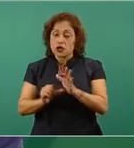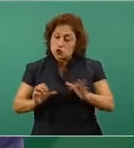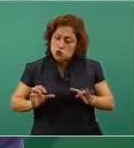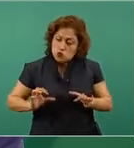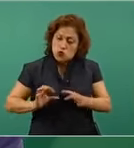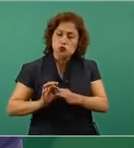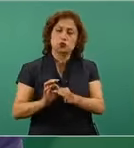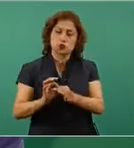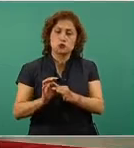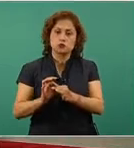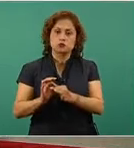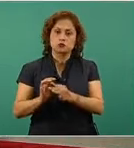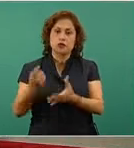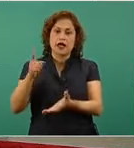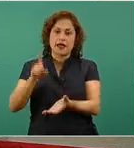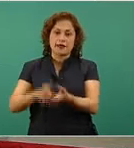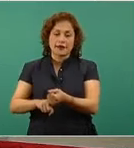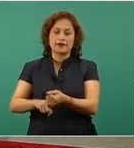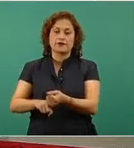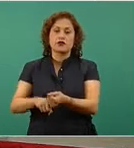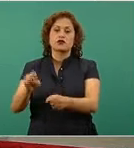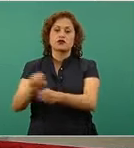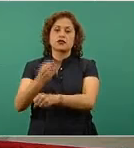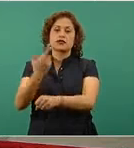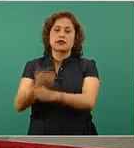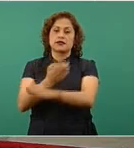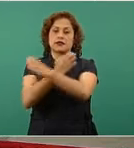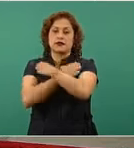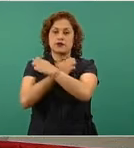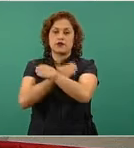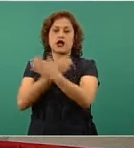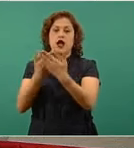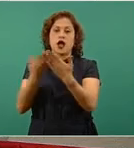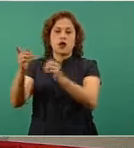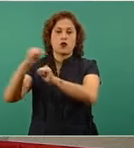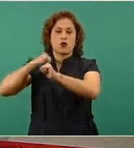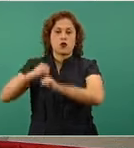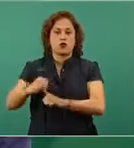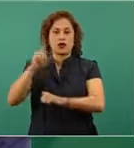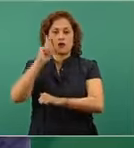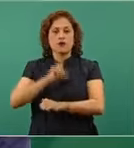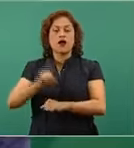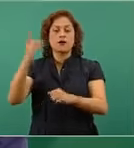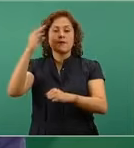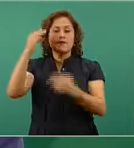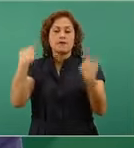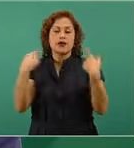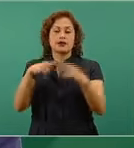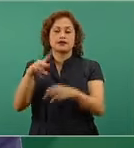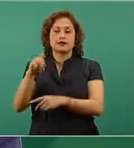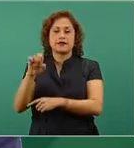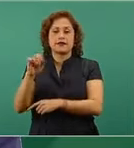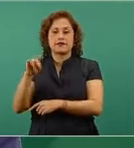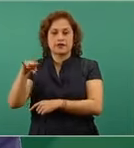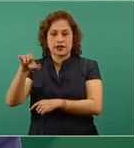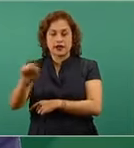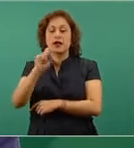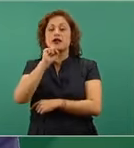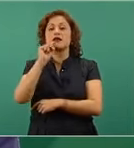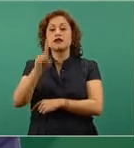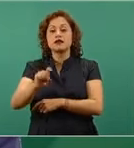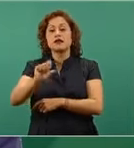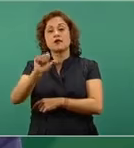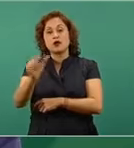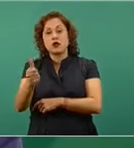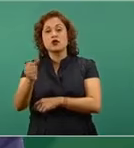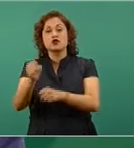codo, con la Secretaría de Educación Pública, hoy a cargo de la maestra Delfina Gómez, y de manera directa con el subsecretario de